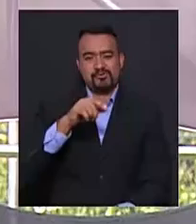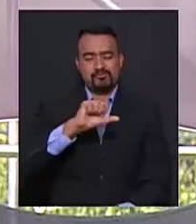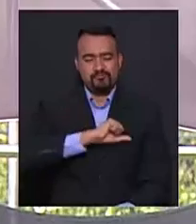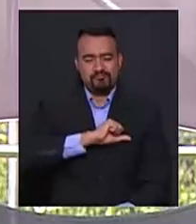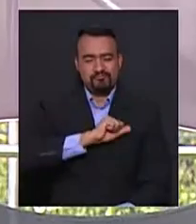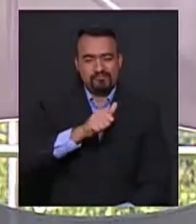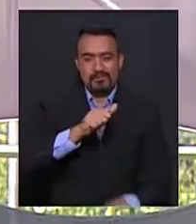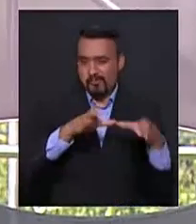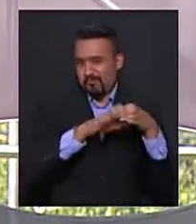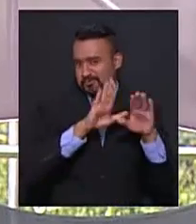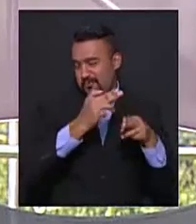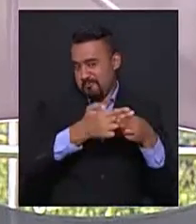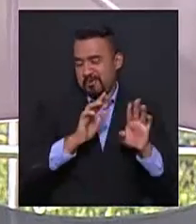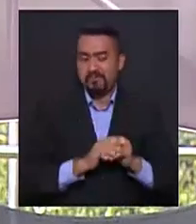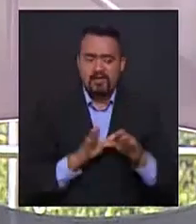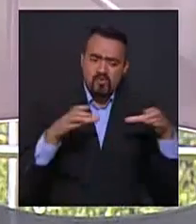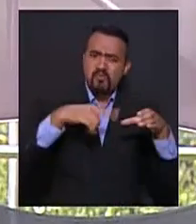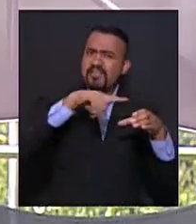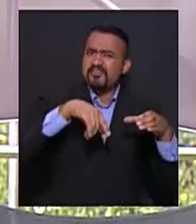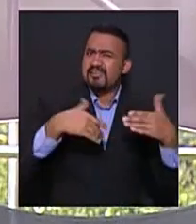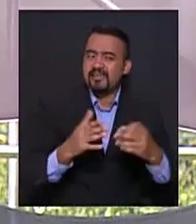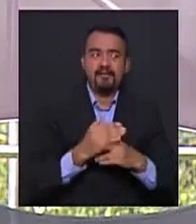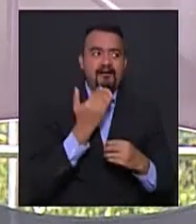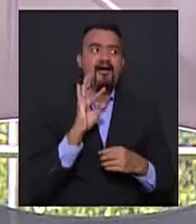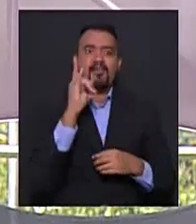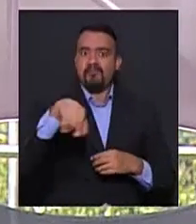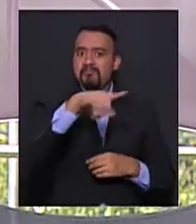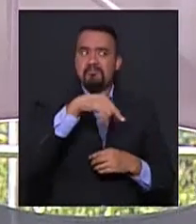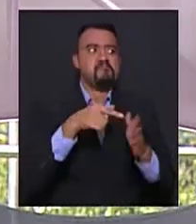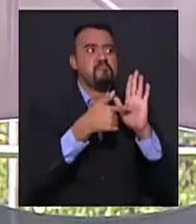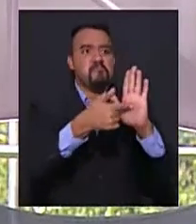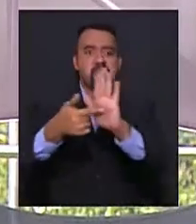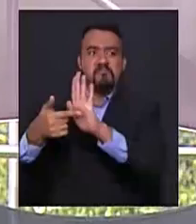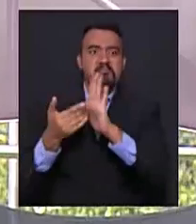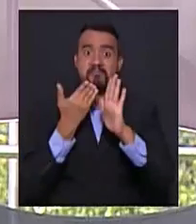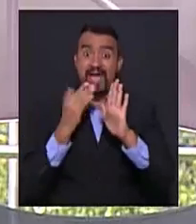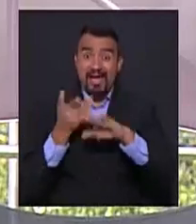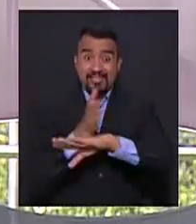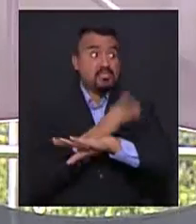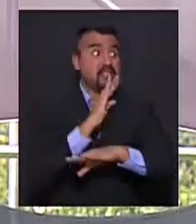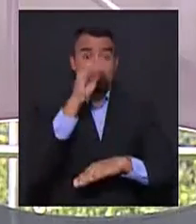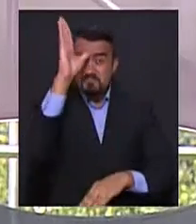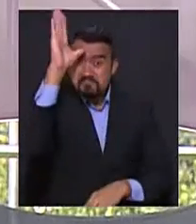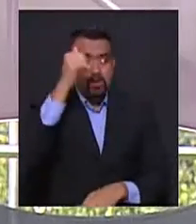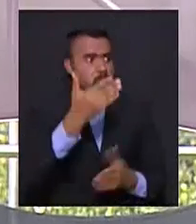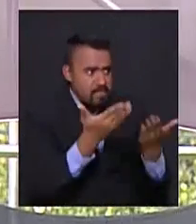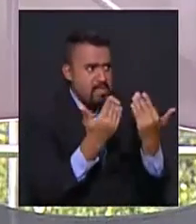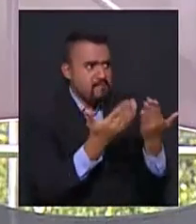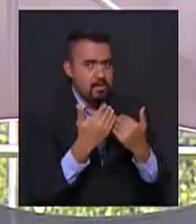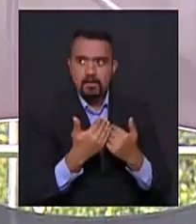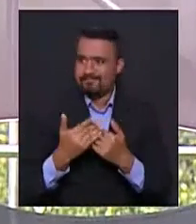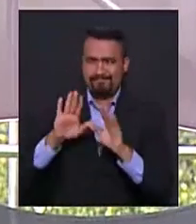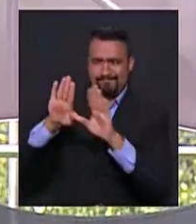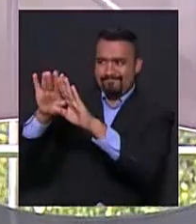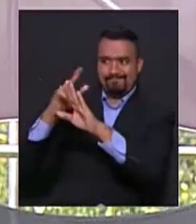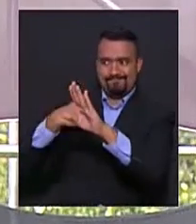recuperación integral de jóvenes vulnerables que han sido explotados y engañados por estructuras criminales y corren el riesgo de